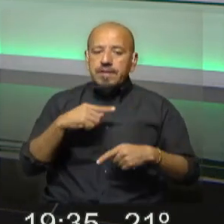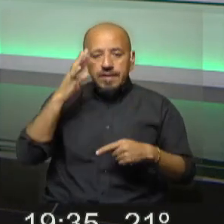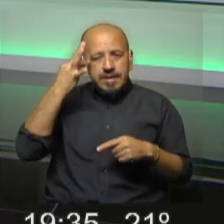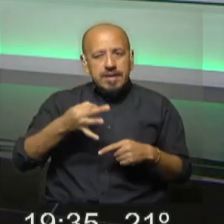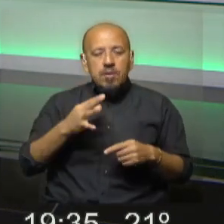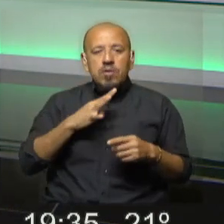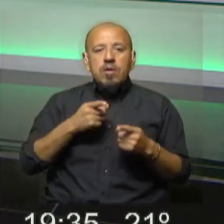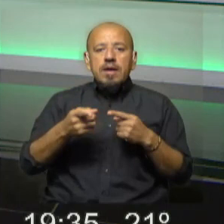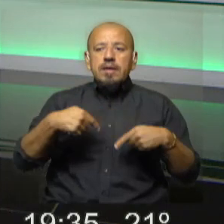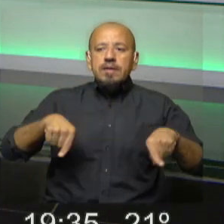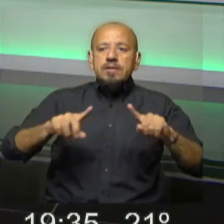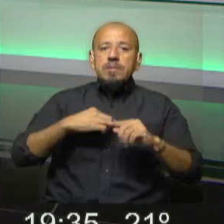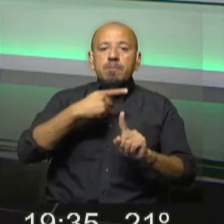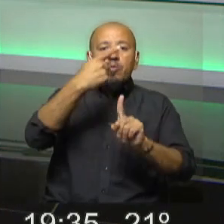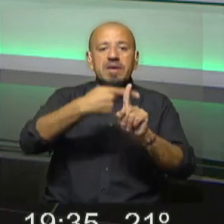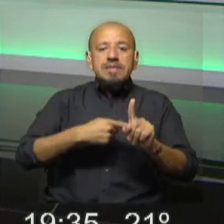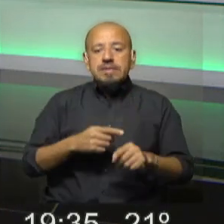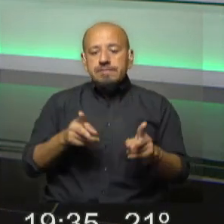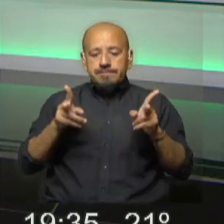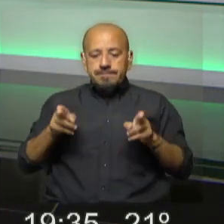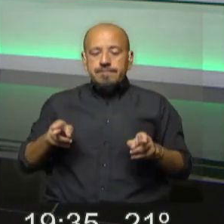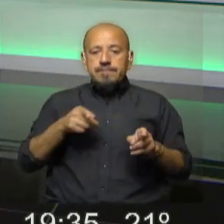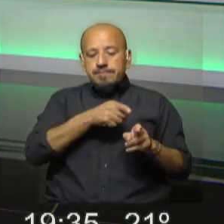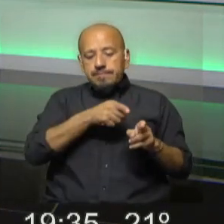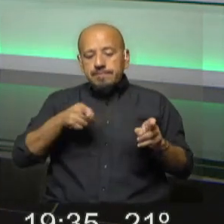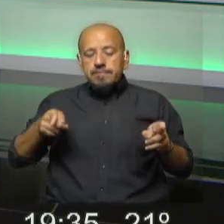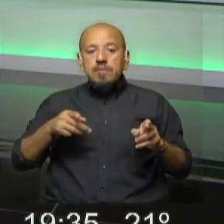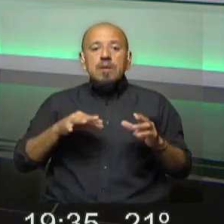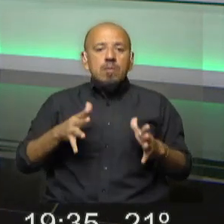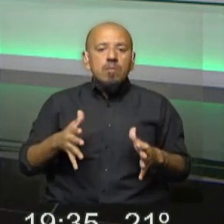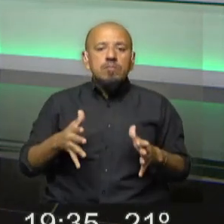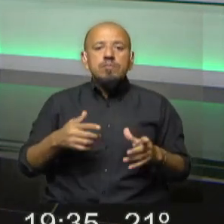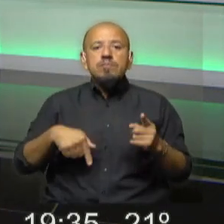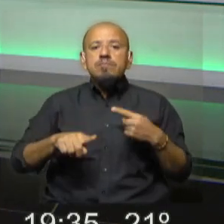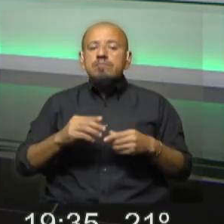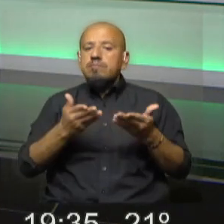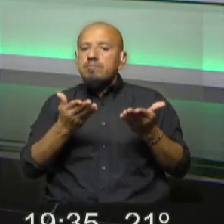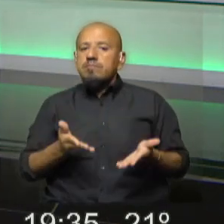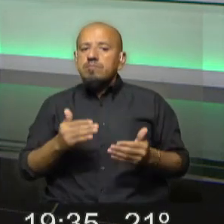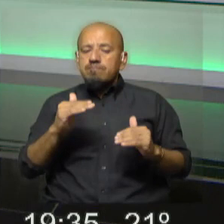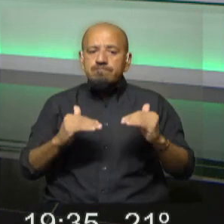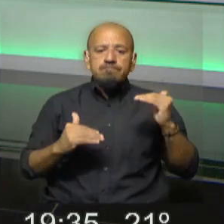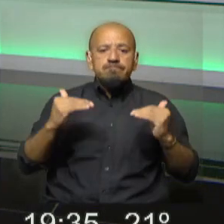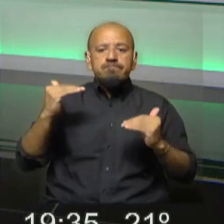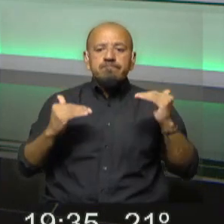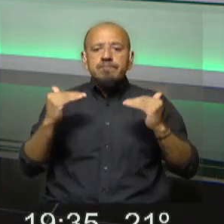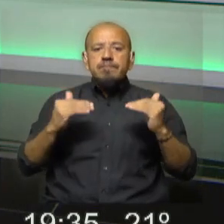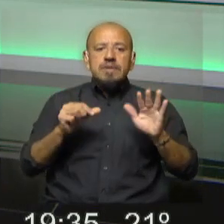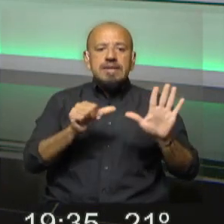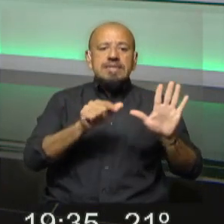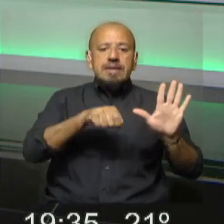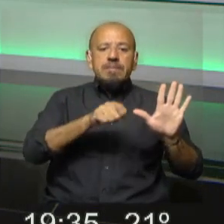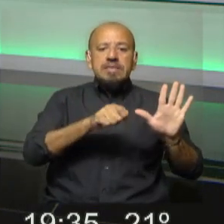cuando miramos la dinámica mensual. En particular, estos años han estado caracterizados por comportamientos dispares entre los primeros semestres y